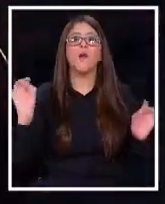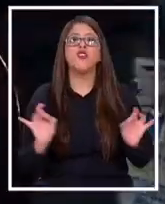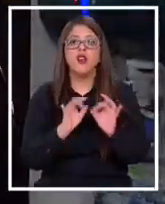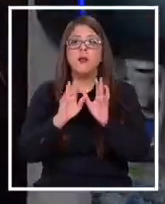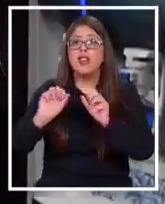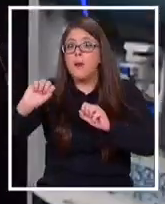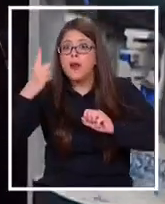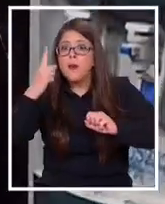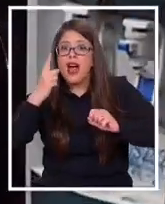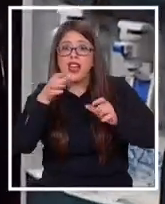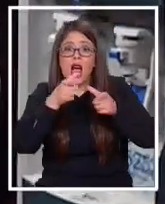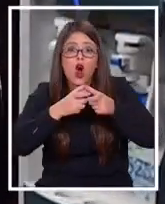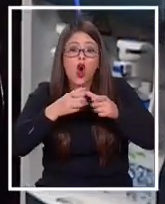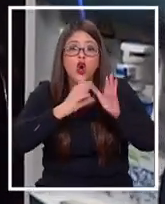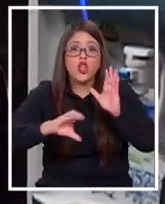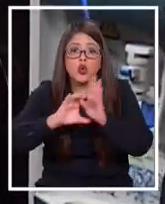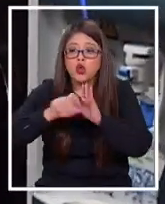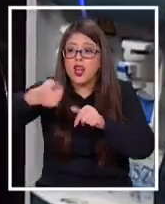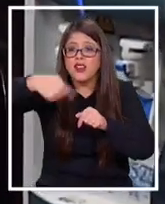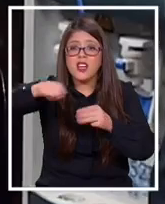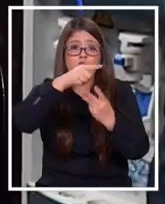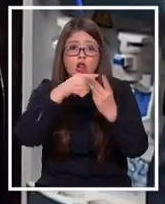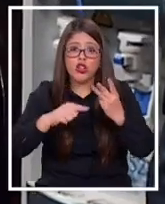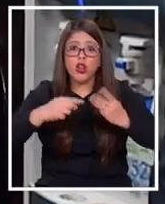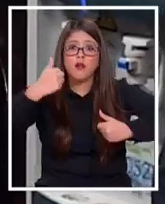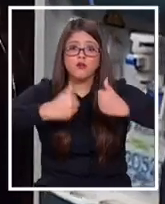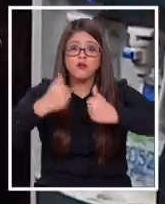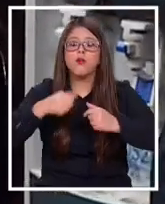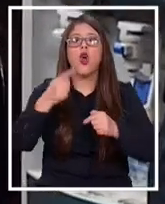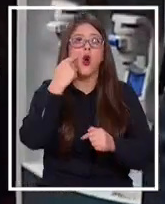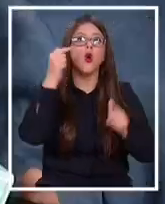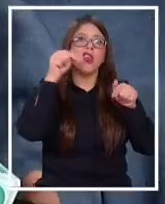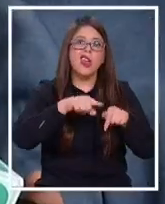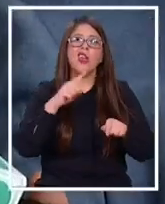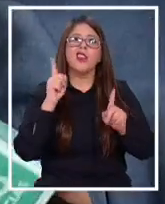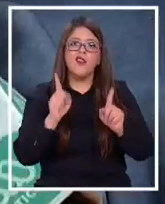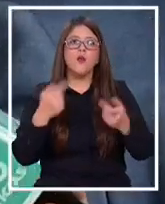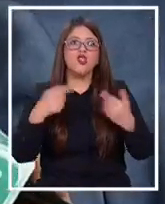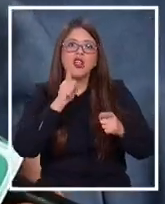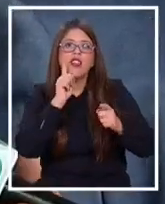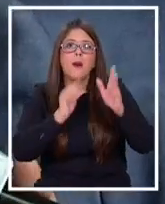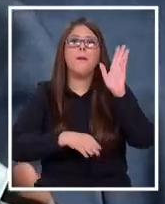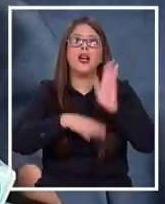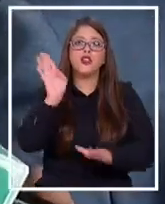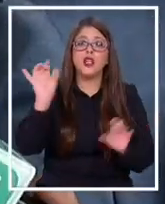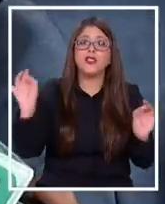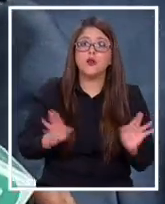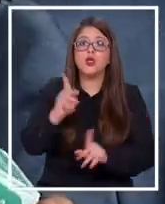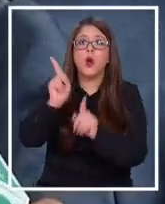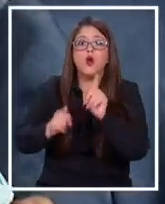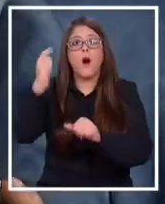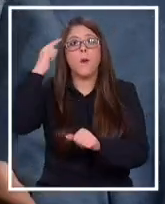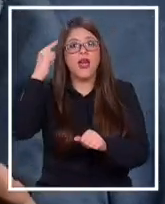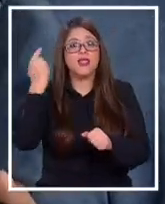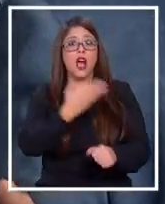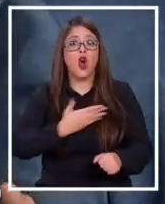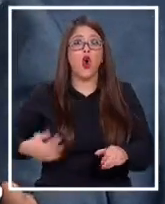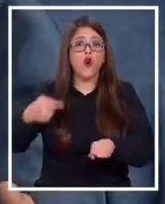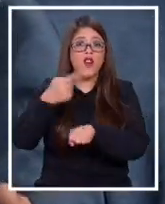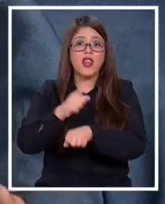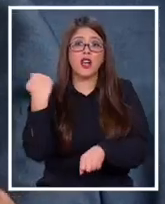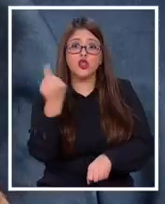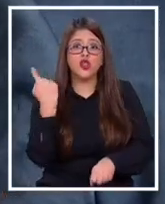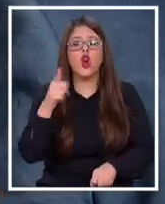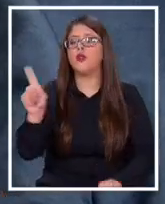entre ellos? Aquí lo más importante es pensar que tenemos que construir mayoría para gobernar Chile. Aquí el que cree que va a poder gobernar solo está